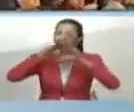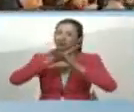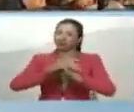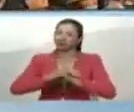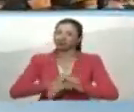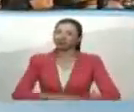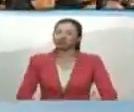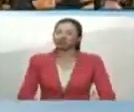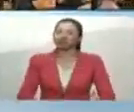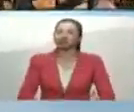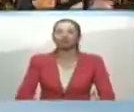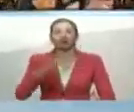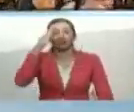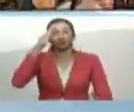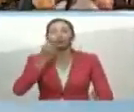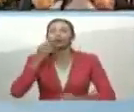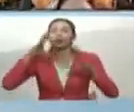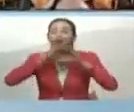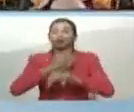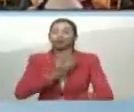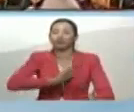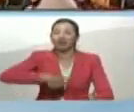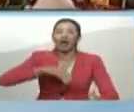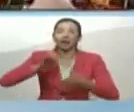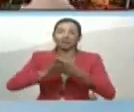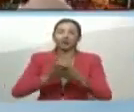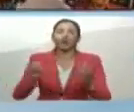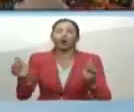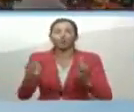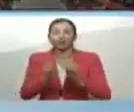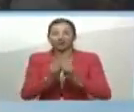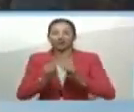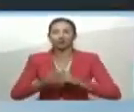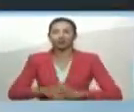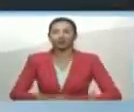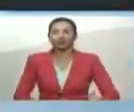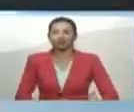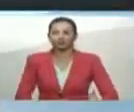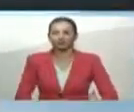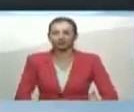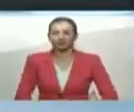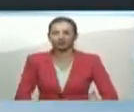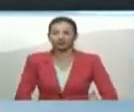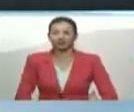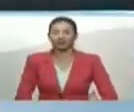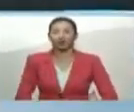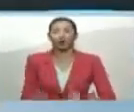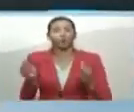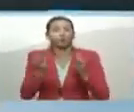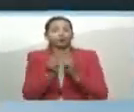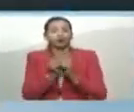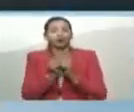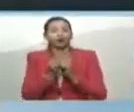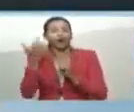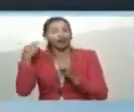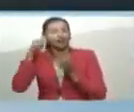Buenas noches, presidente, amigo, compañero, sobre todo compañero